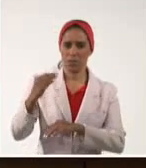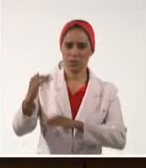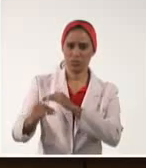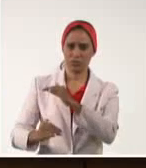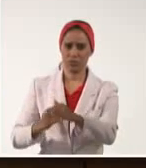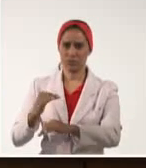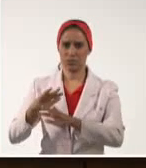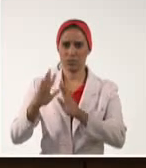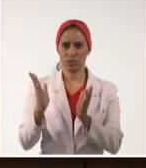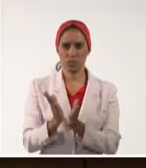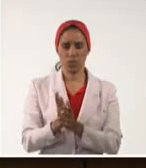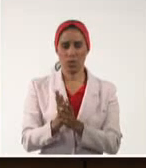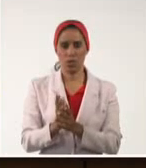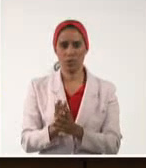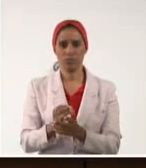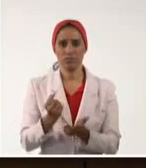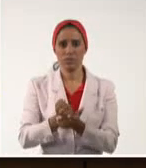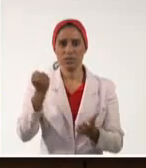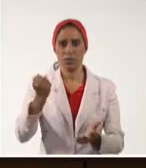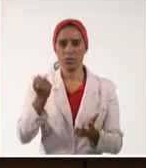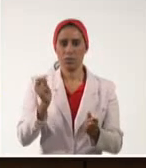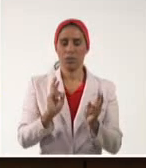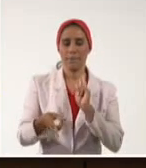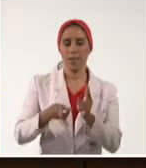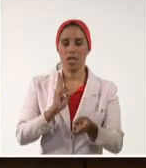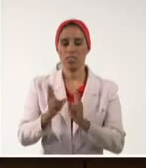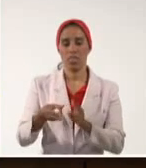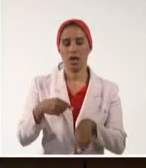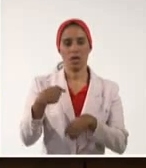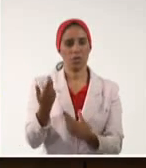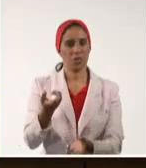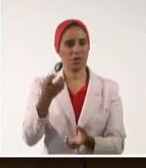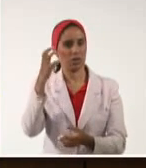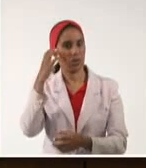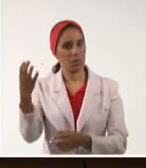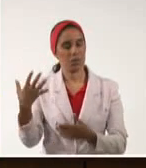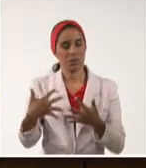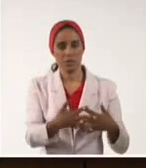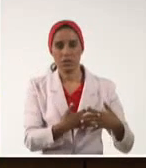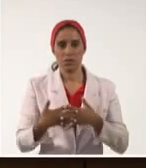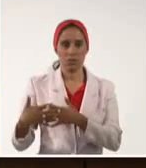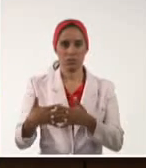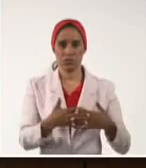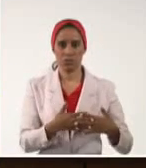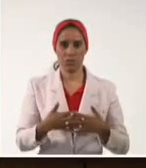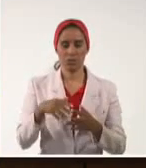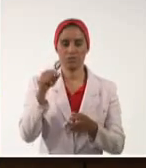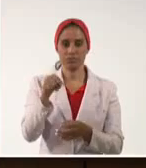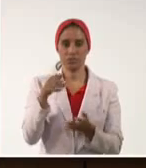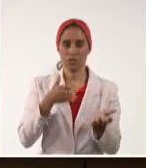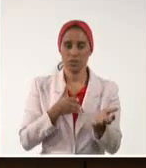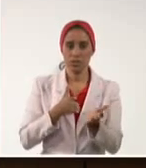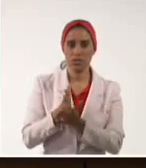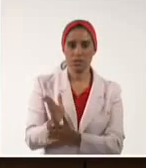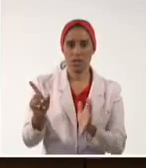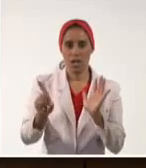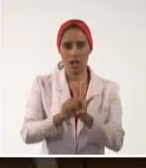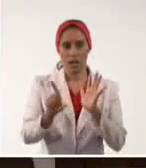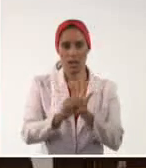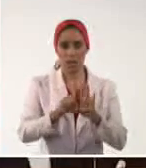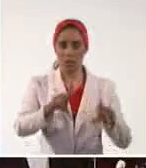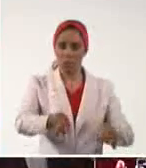el gobierno de Estados Unidos, que certificará si las disposiciones de esa perversa ley se han